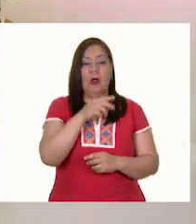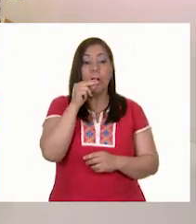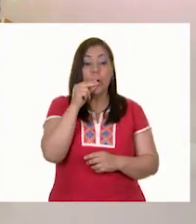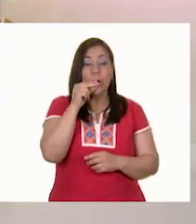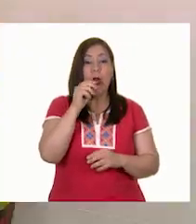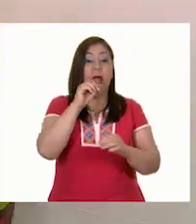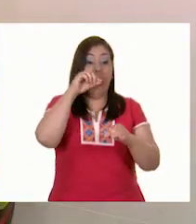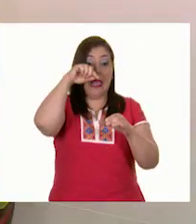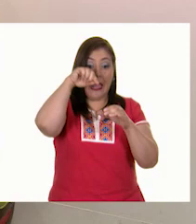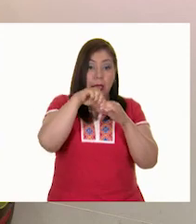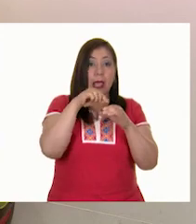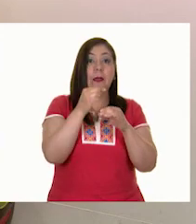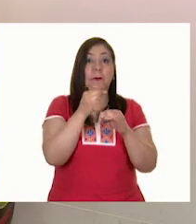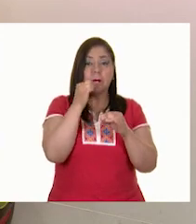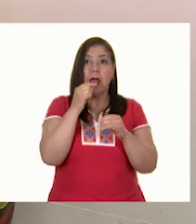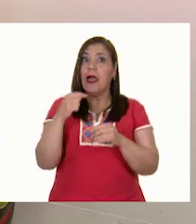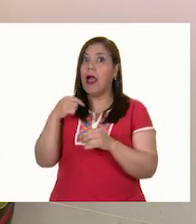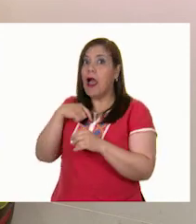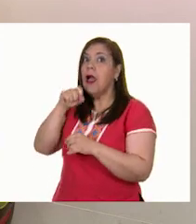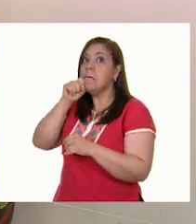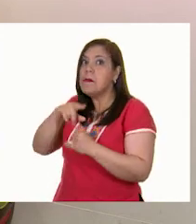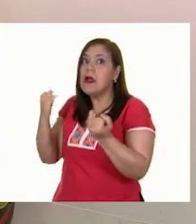Cuando la pongo en el instrumento... La mía también.